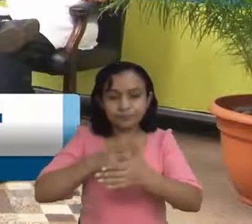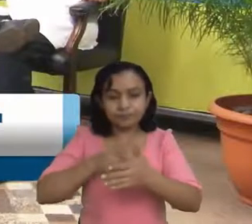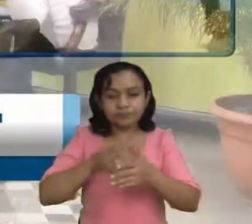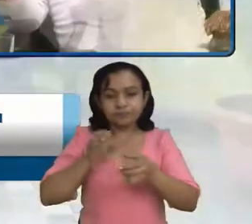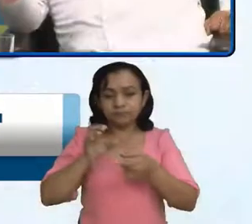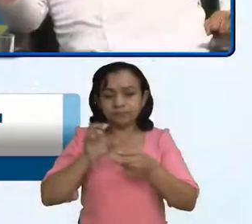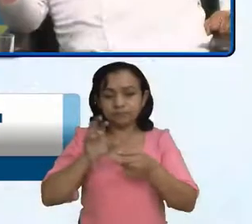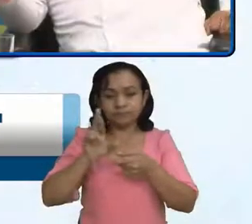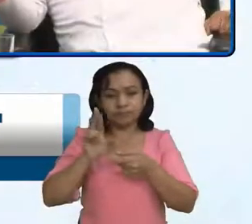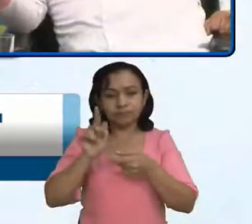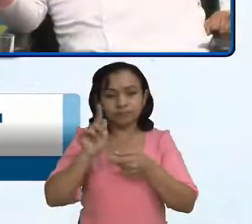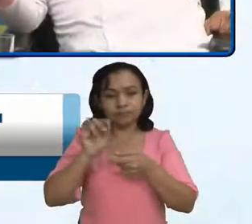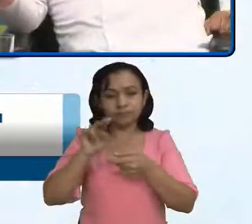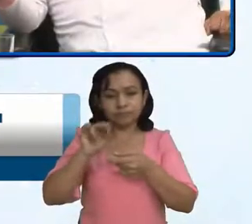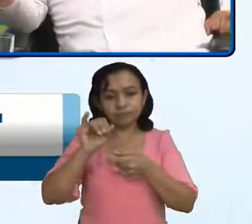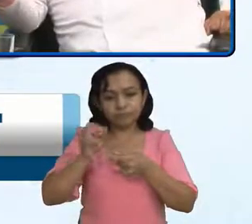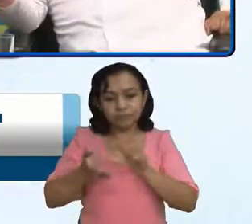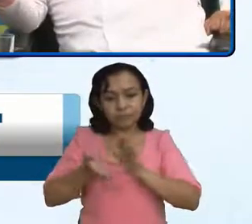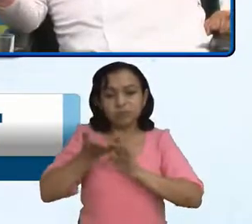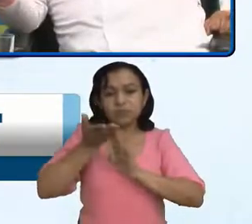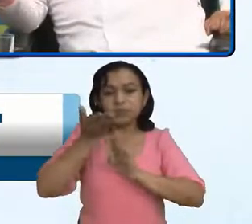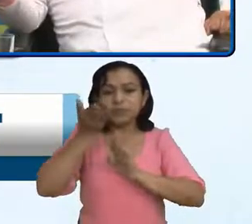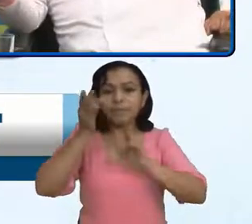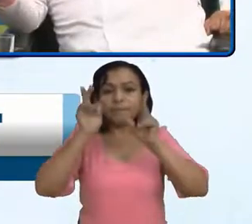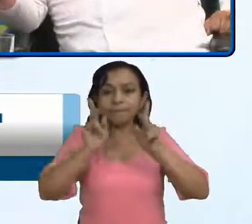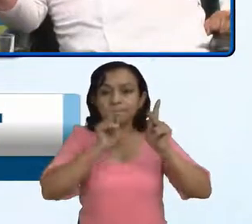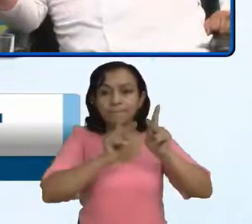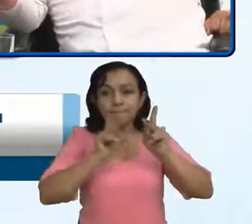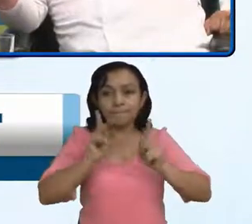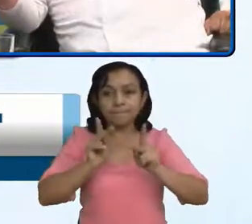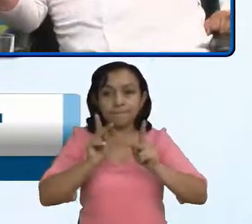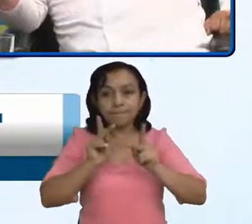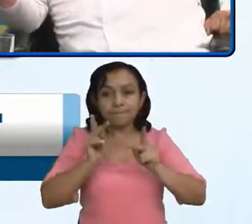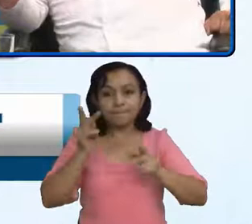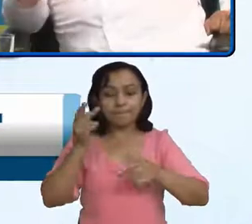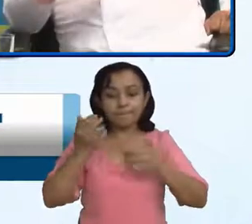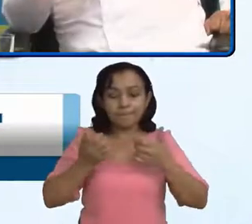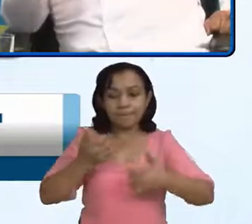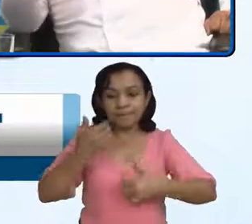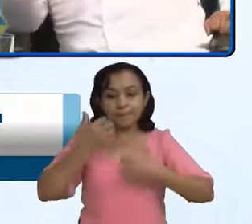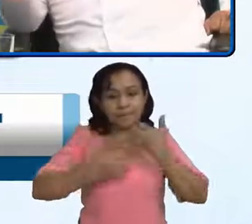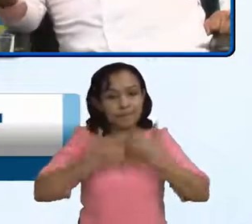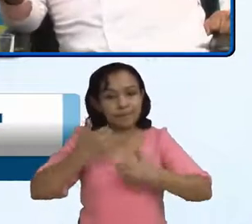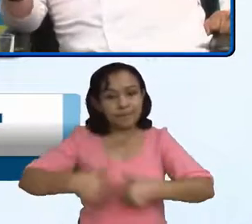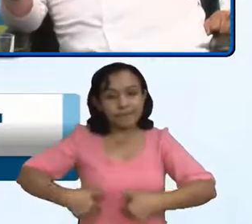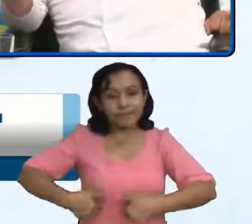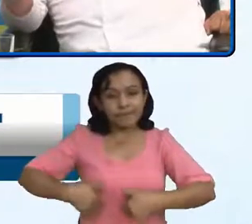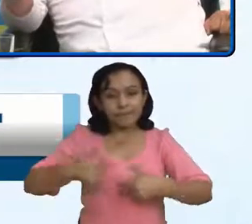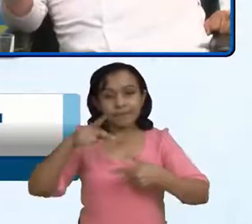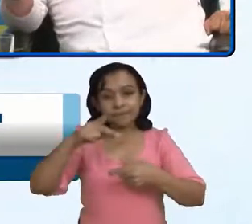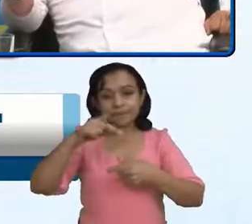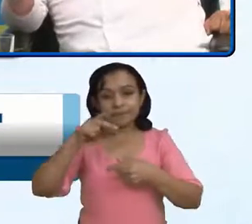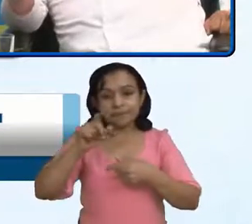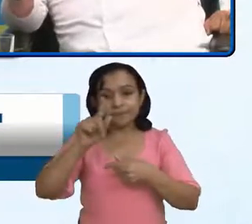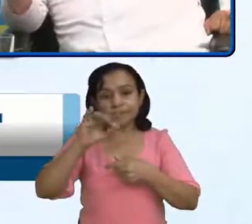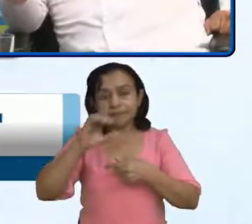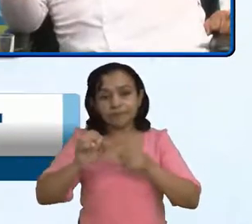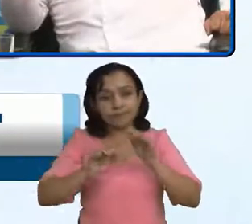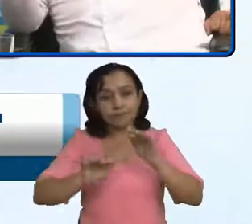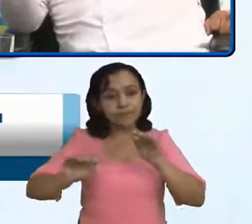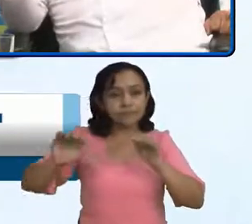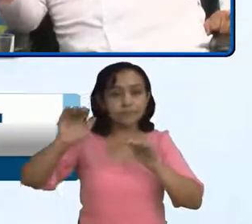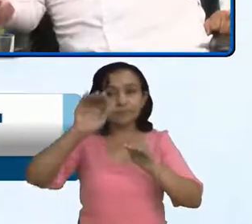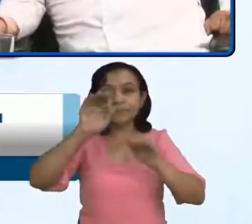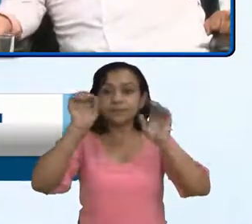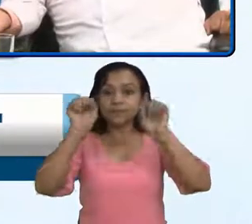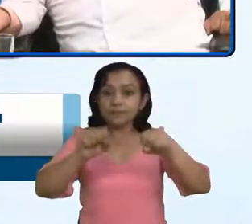creatinina, eso conduce al paciente a una encefalopatía urémica, se aumenta el potasio y con esto se aumentan las posibilidades